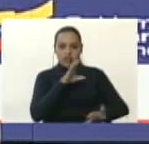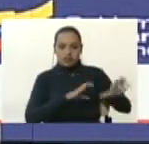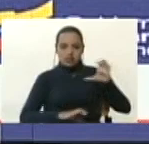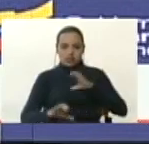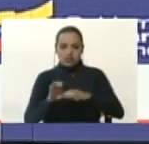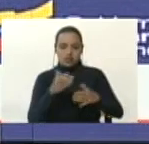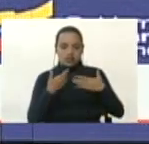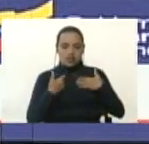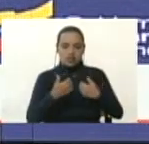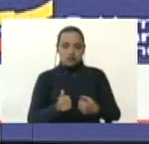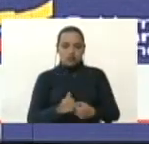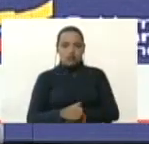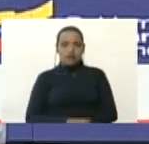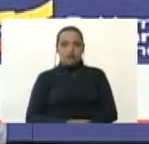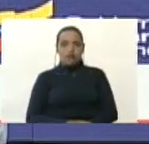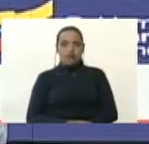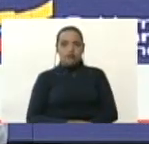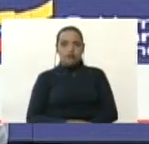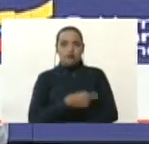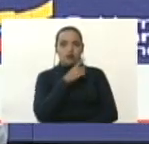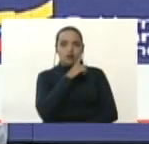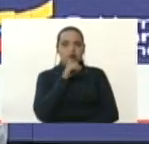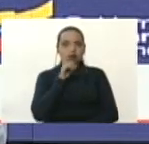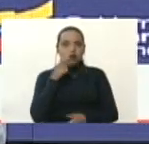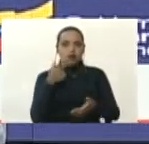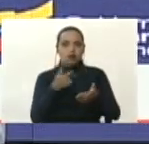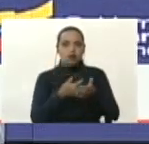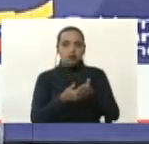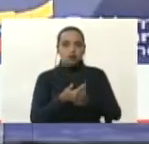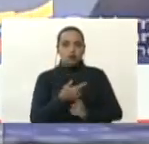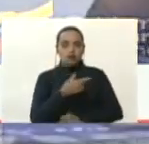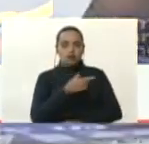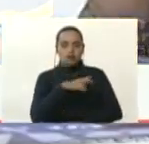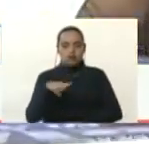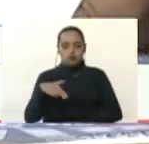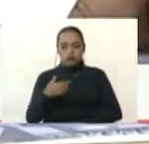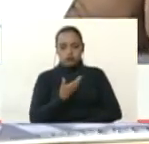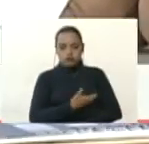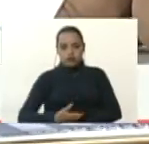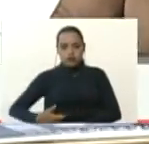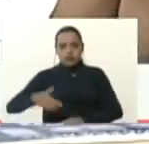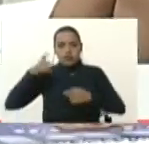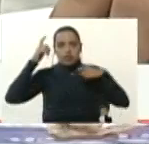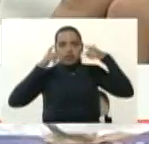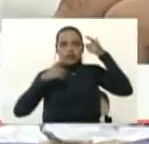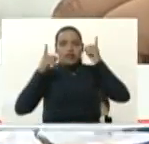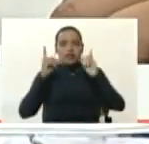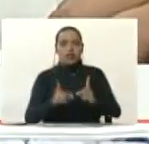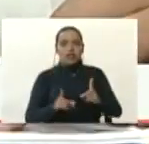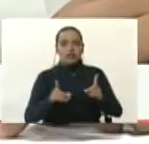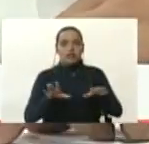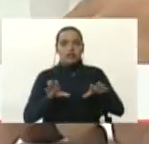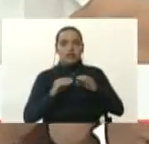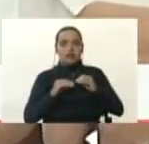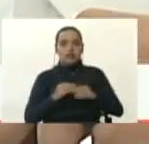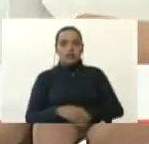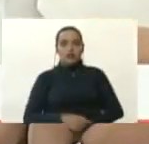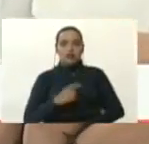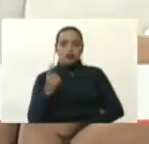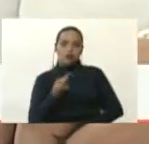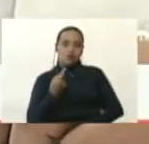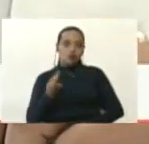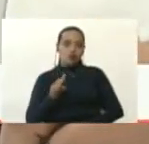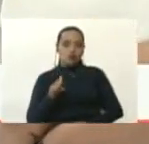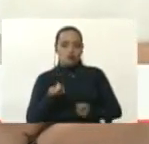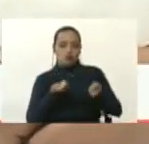Salud, que lleva el nombre de nuestro comandante, Hugo Chávez Frías, debe asumir no solo la preparación